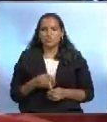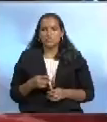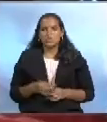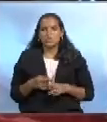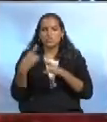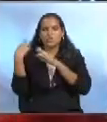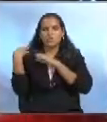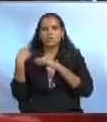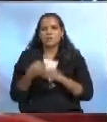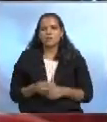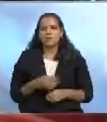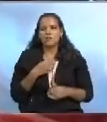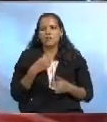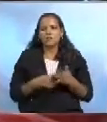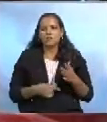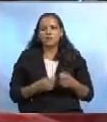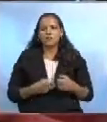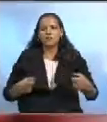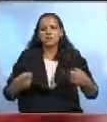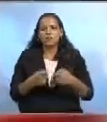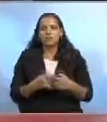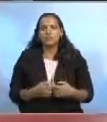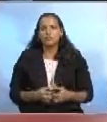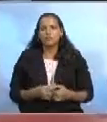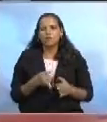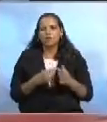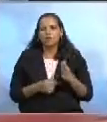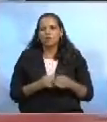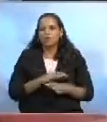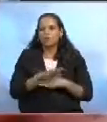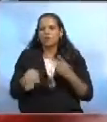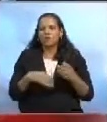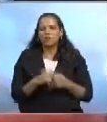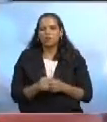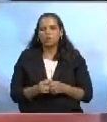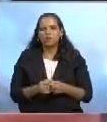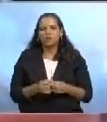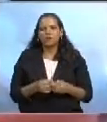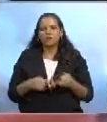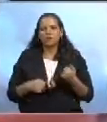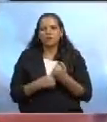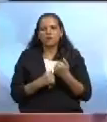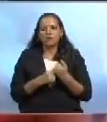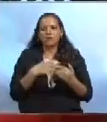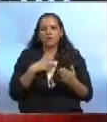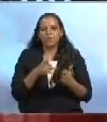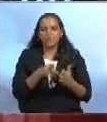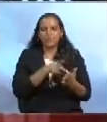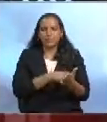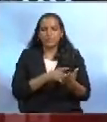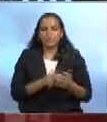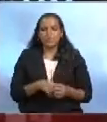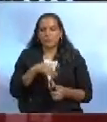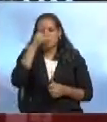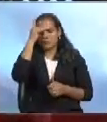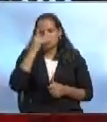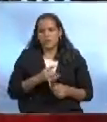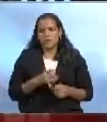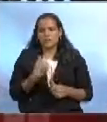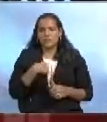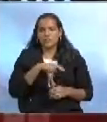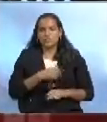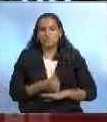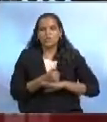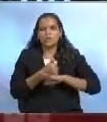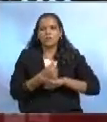cargo, porque es un equipo consolidado y que depende de todos sacar adelante un proyecto. Decidido como